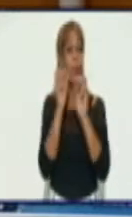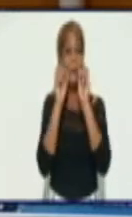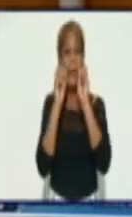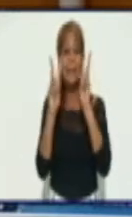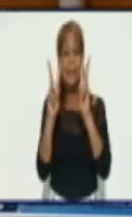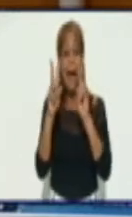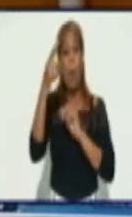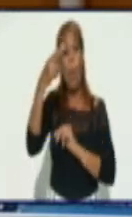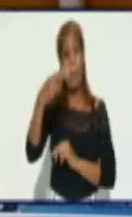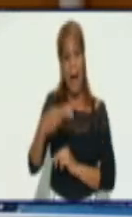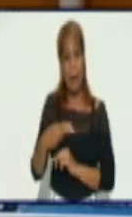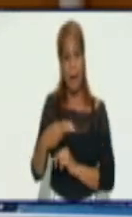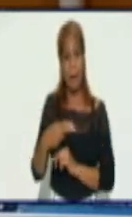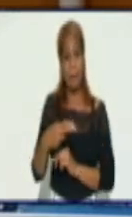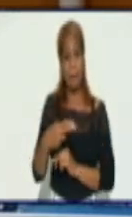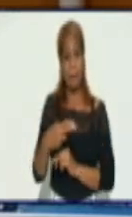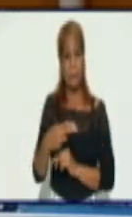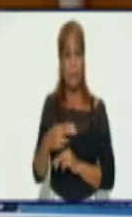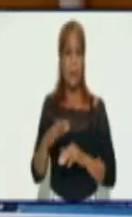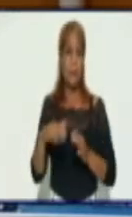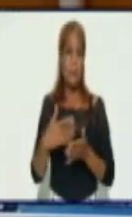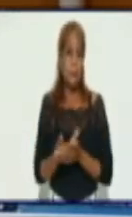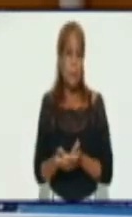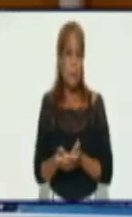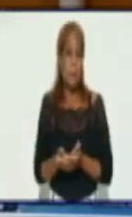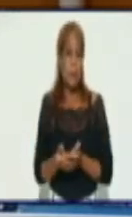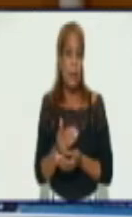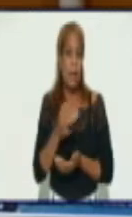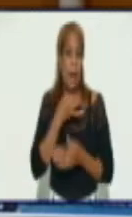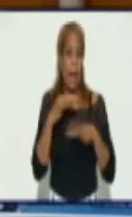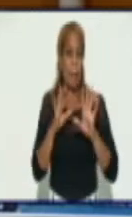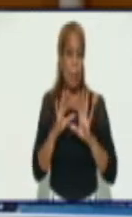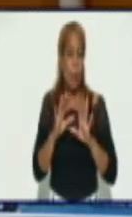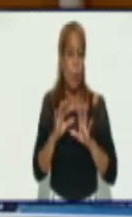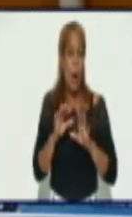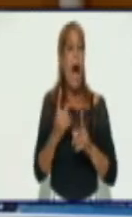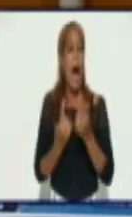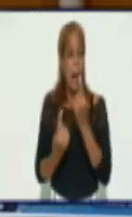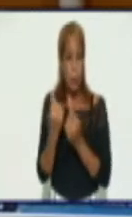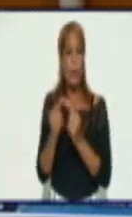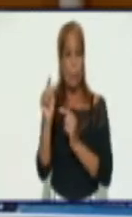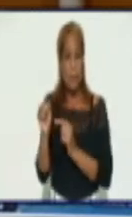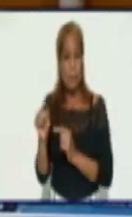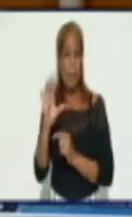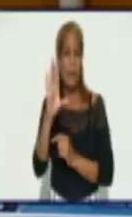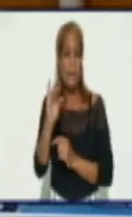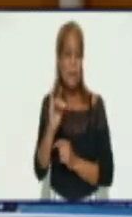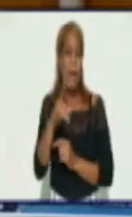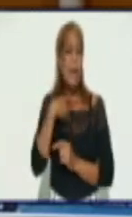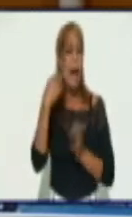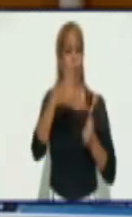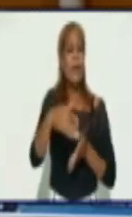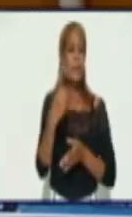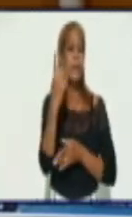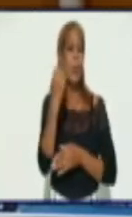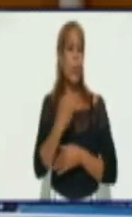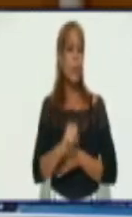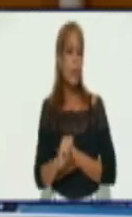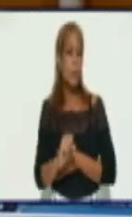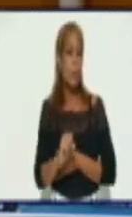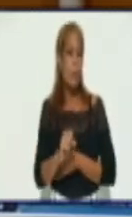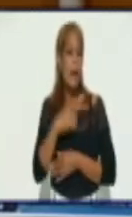nivel alguien decía bueno la muerte de un hijo la muerte sí sí esos casos se autorizan con normas a hierba antier